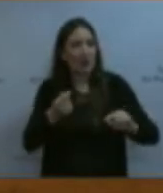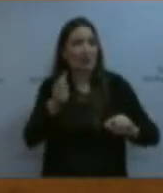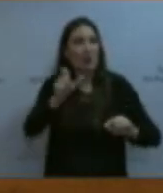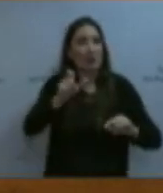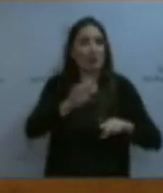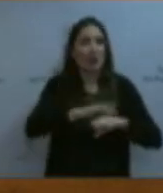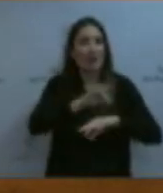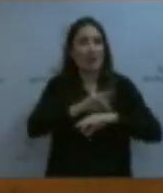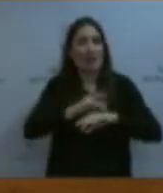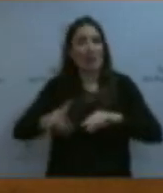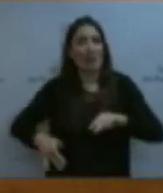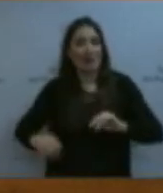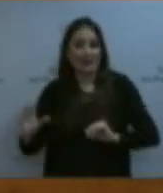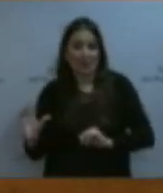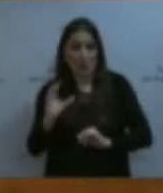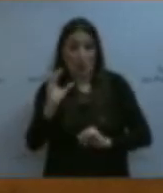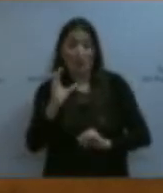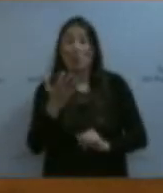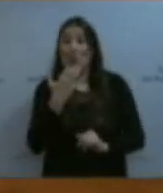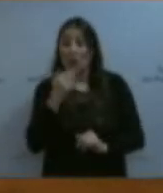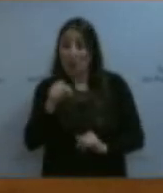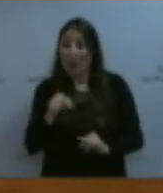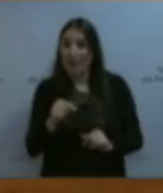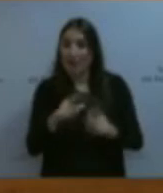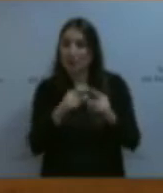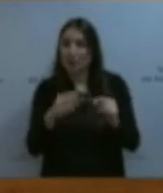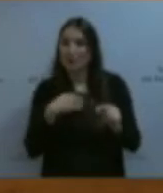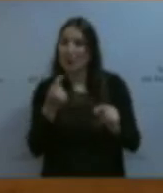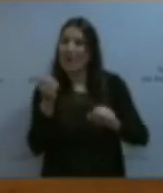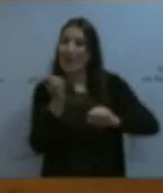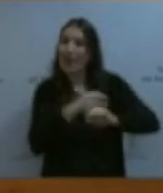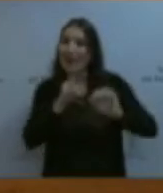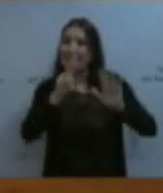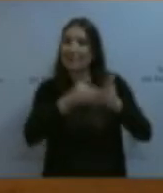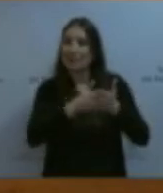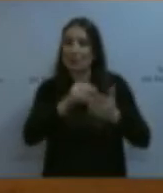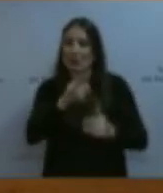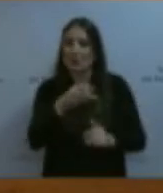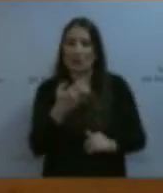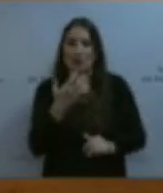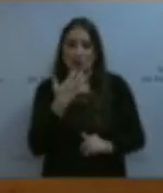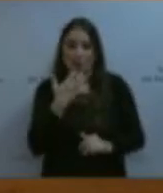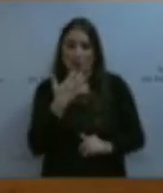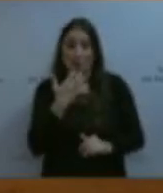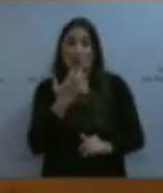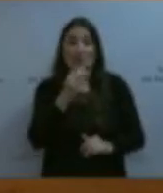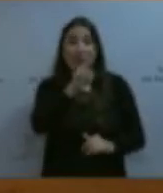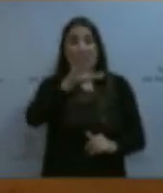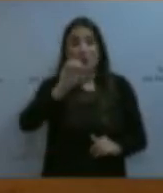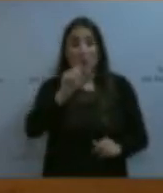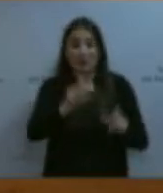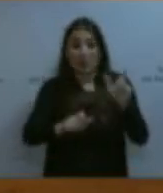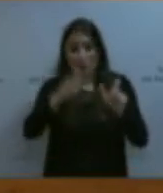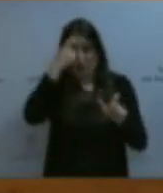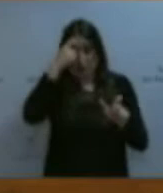¿Por qué? Pues porque con eso en Asturias podríamos tener un aforro anual de 7 millones de euros, por ejemplo. Por cada 250 pacientes que se